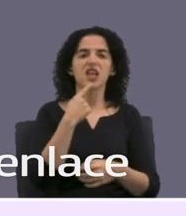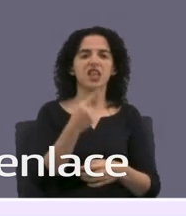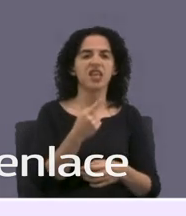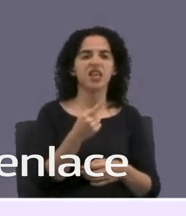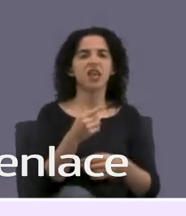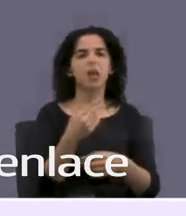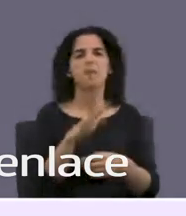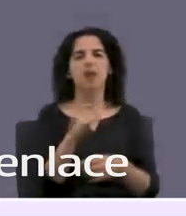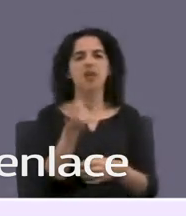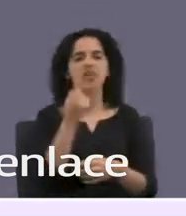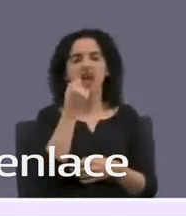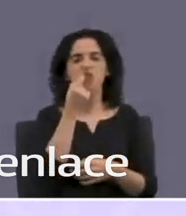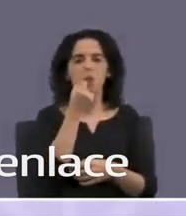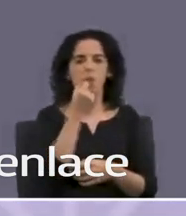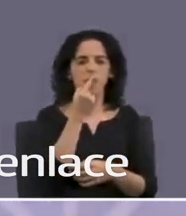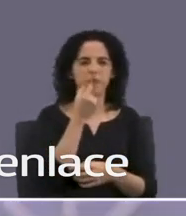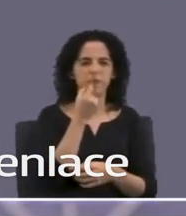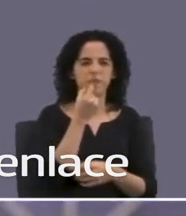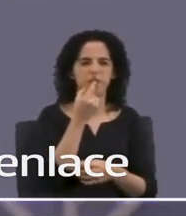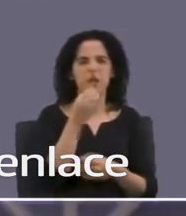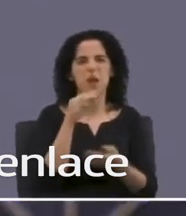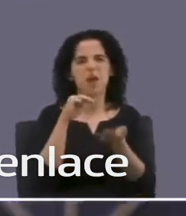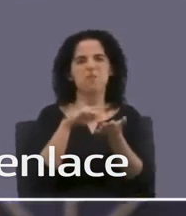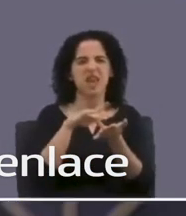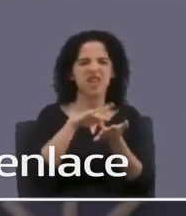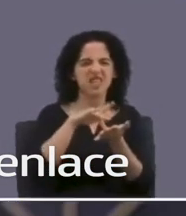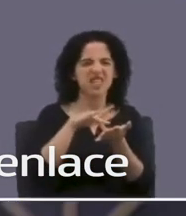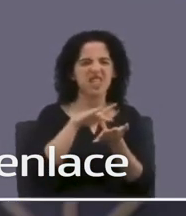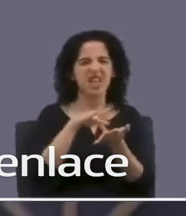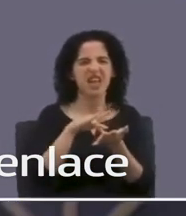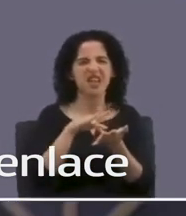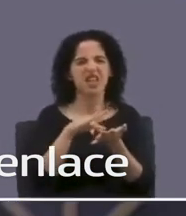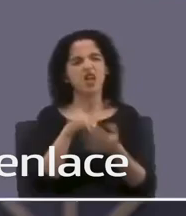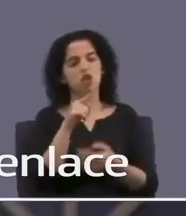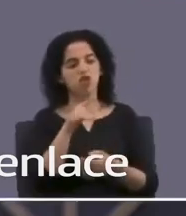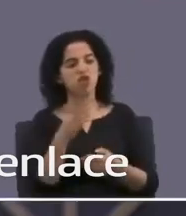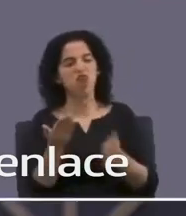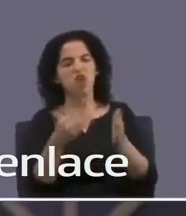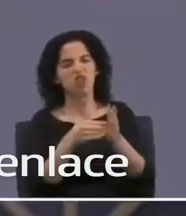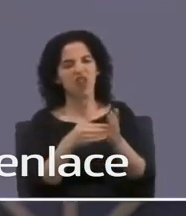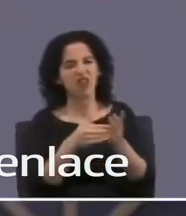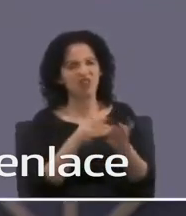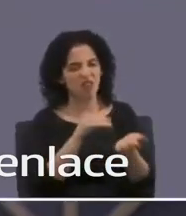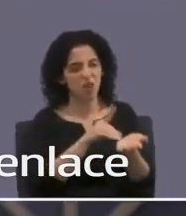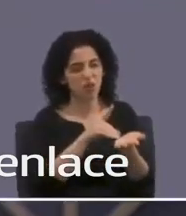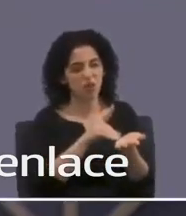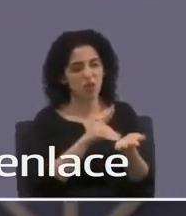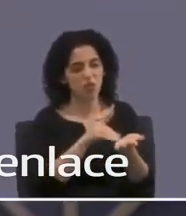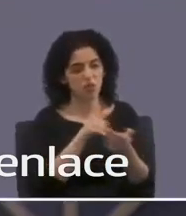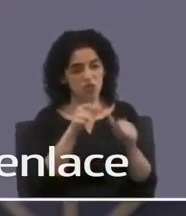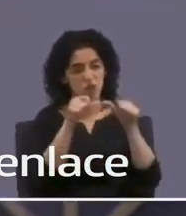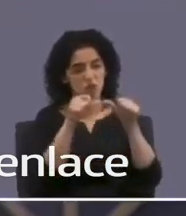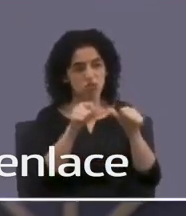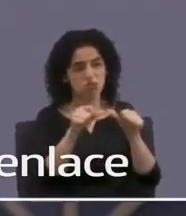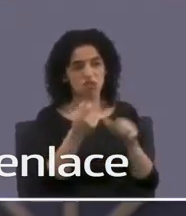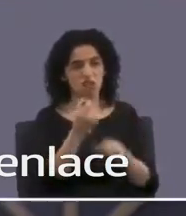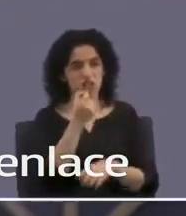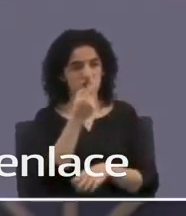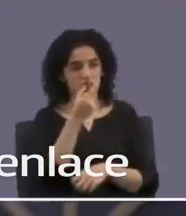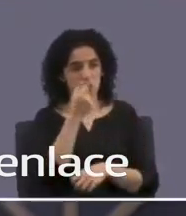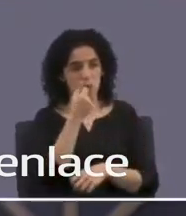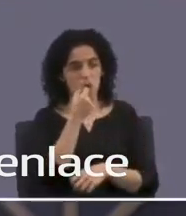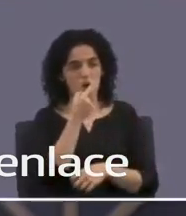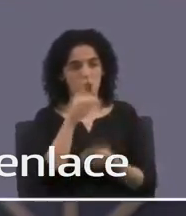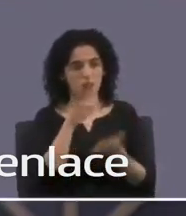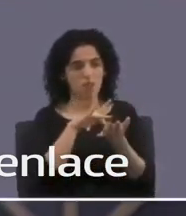manda medicina. Y si llegas otra vez y te pregunta el médico: ¿cómo sigues? ¿Te tomaste la